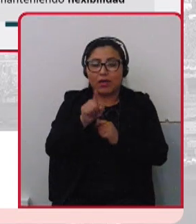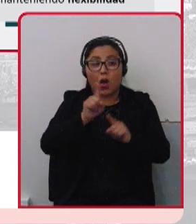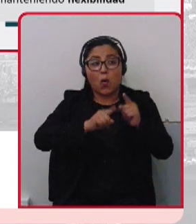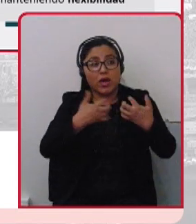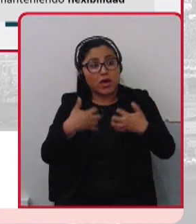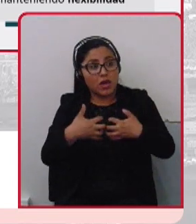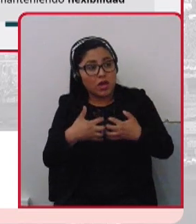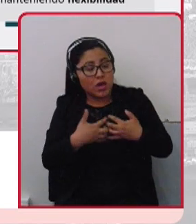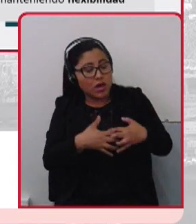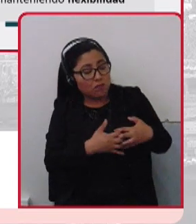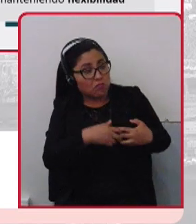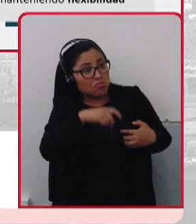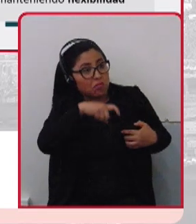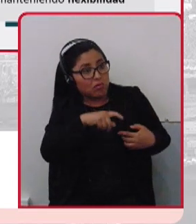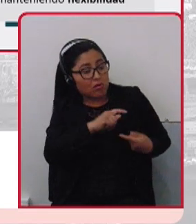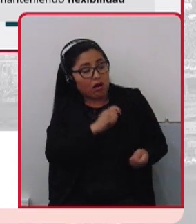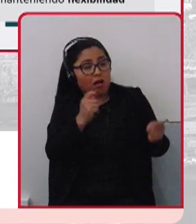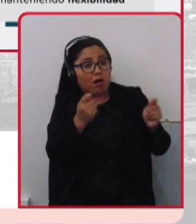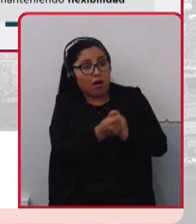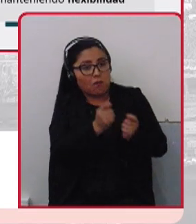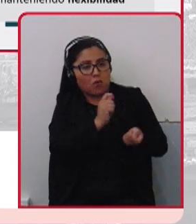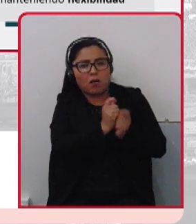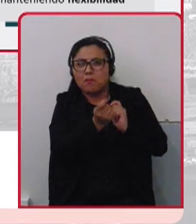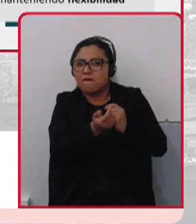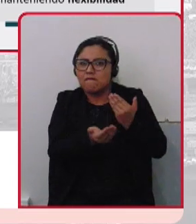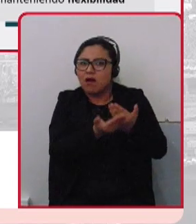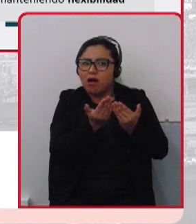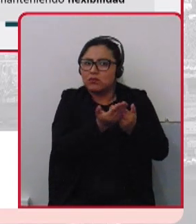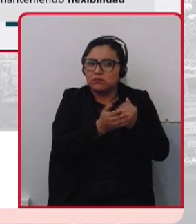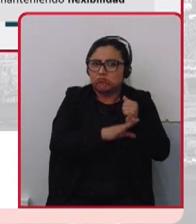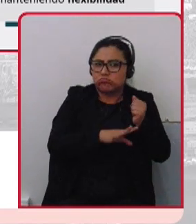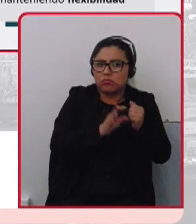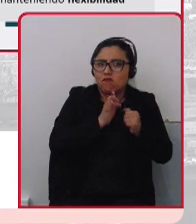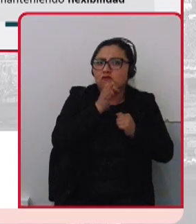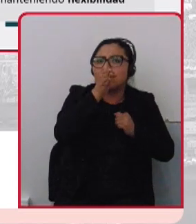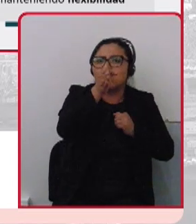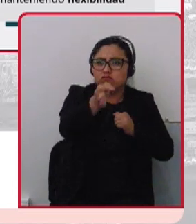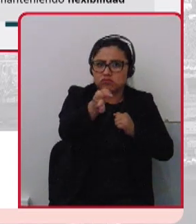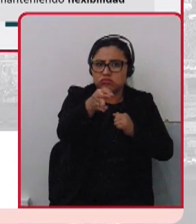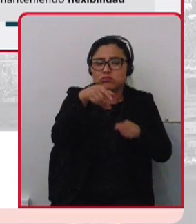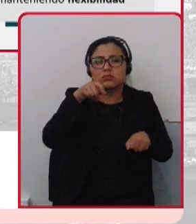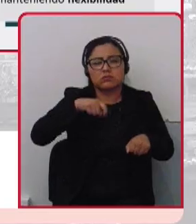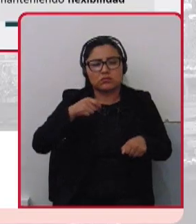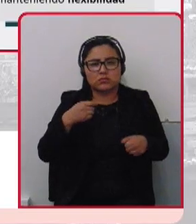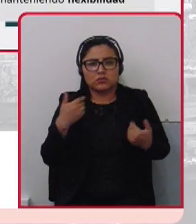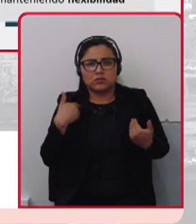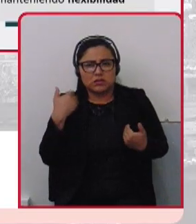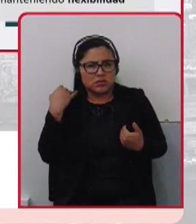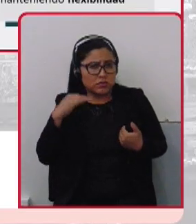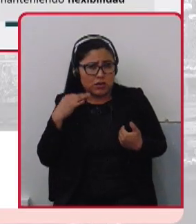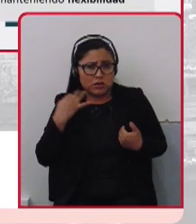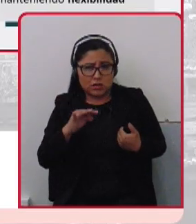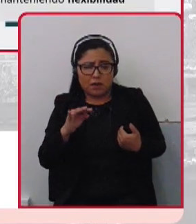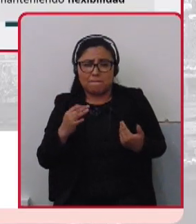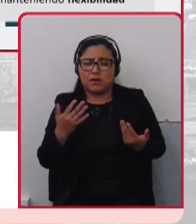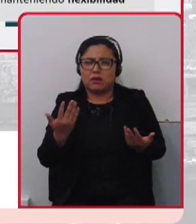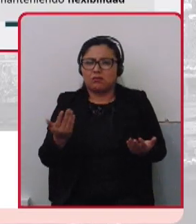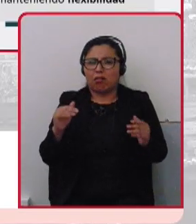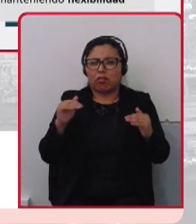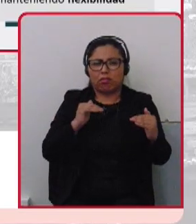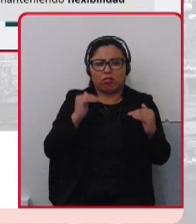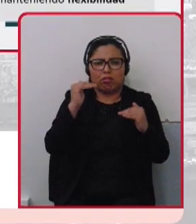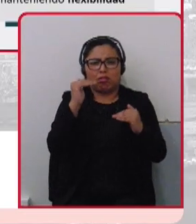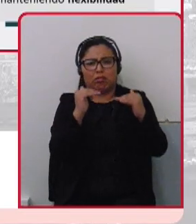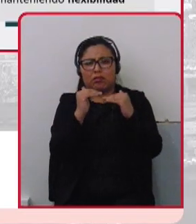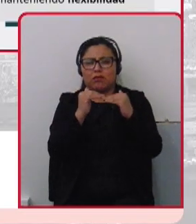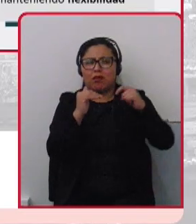permitan actualizaciones simples a futuro, porque hay que considerar que no siempre las OEM están alineadas con